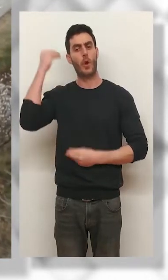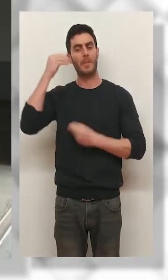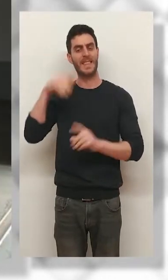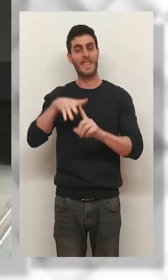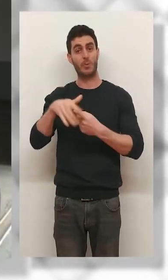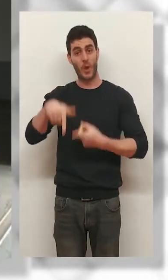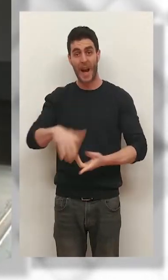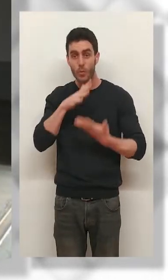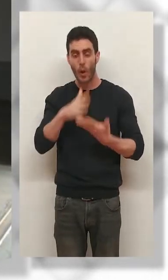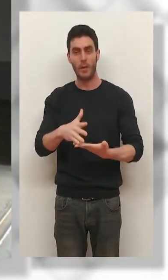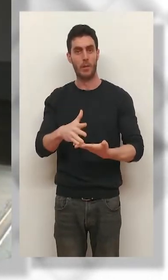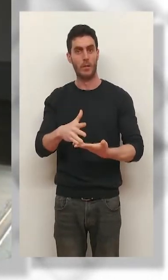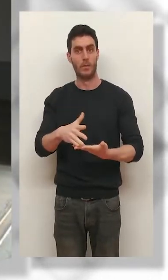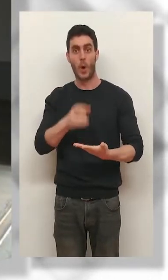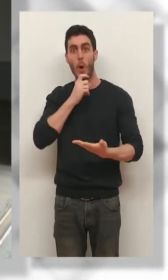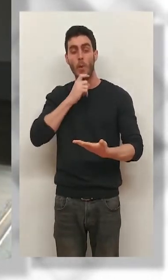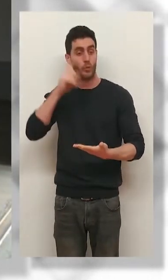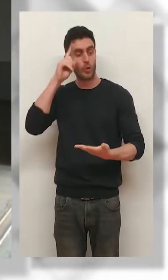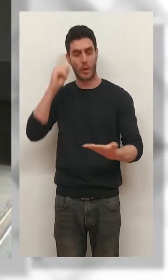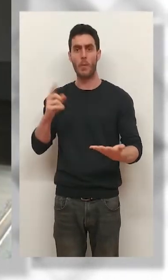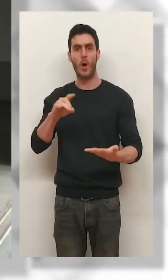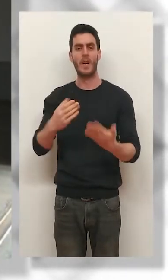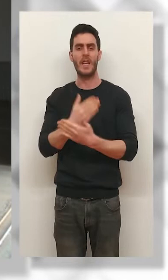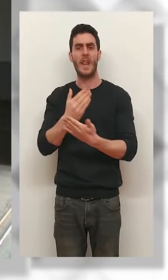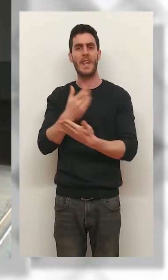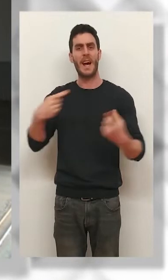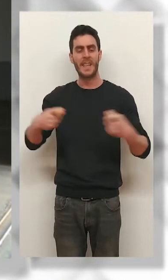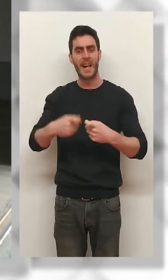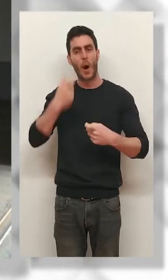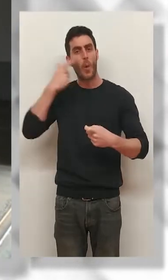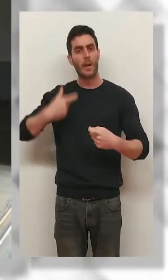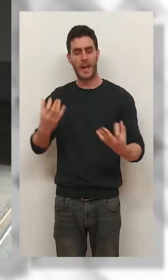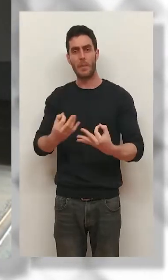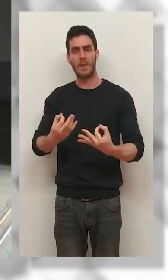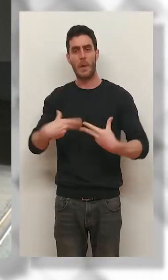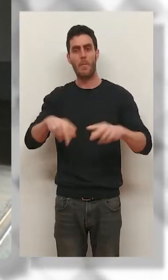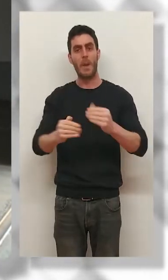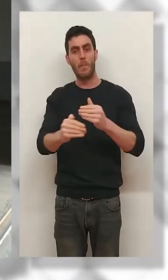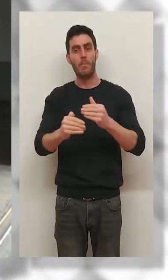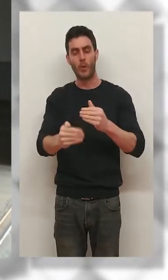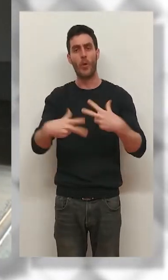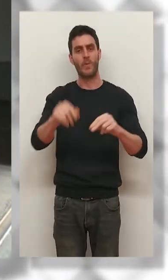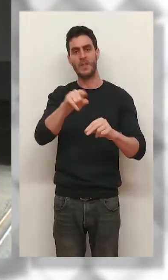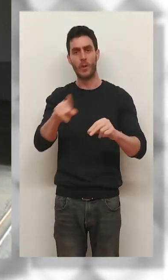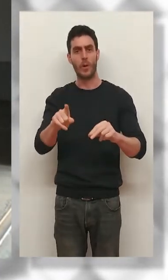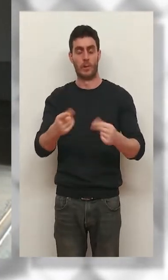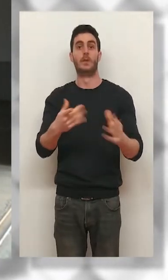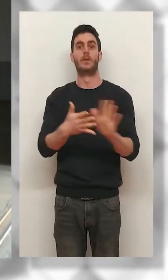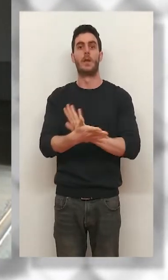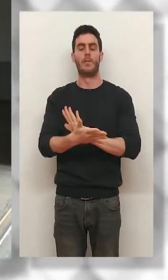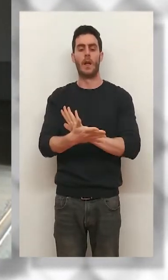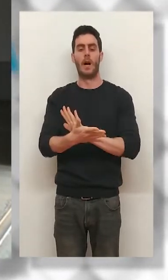que podíamos estar en esta situación. ¿Cómo vamos a estar dentro de 15 días? ¿Qué va a pasar con la guerra de Ucrania? ¿Va a terminar pronto? ¿No va a terminar? ¿Eso va a